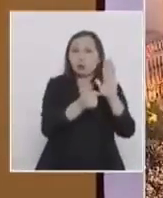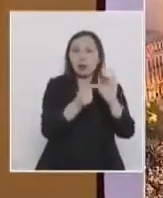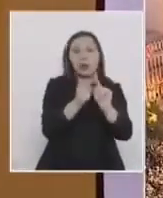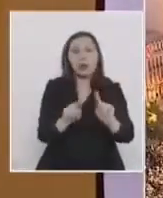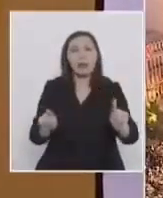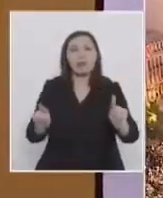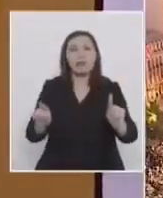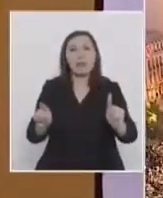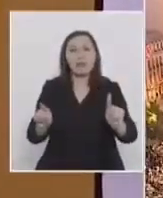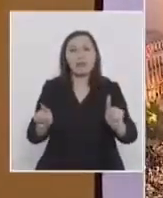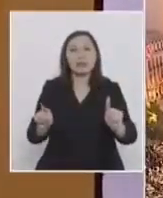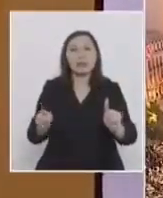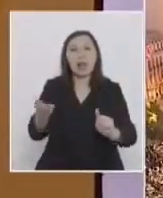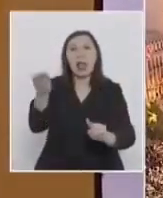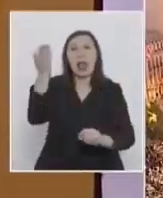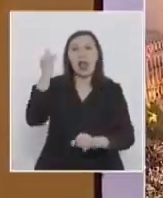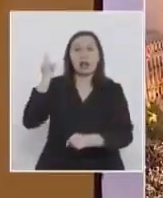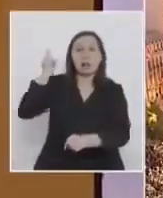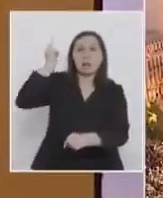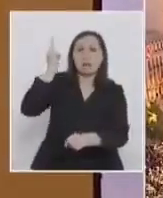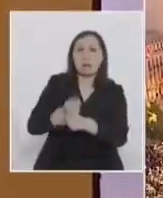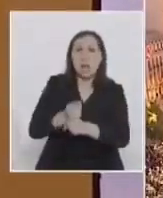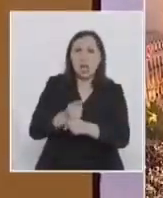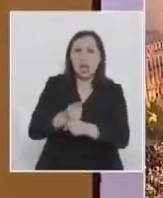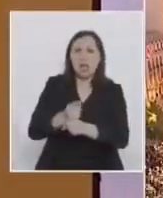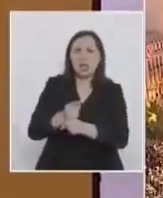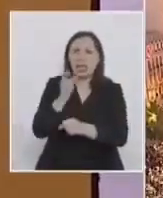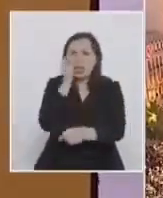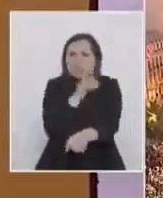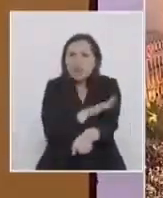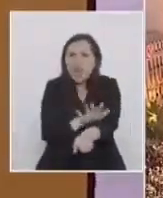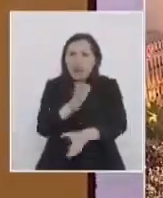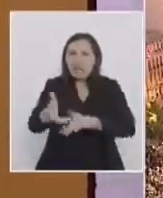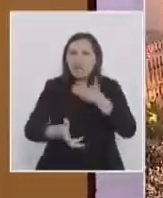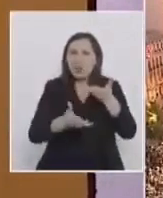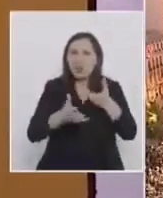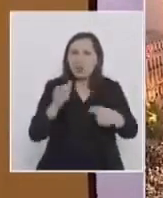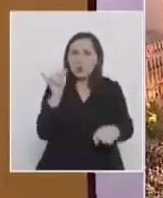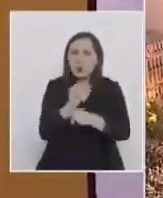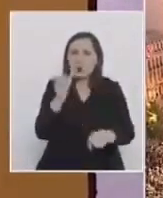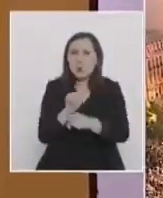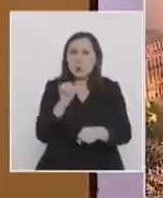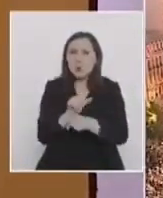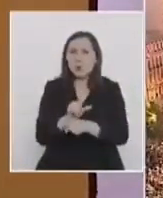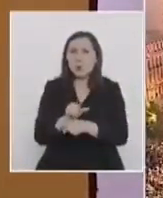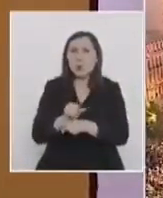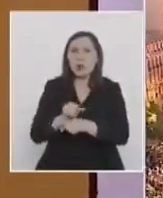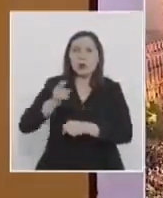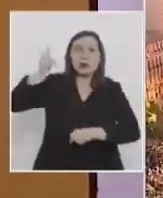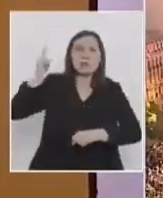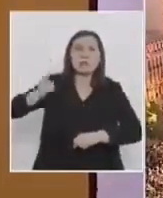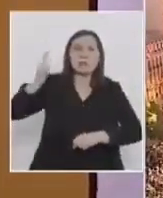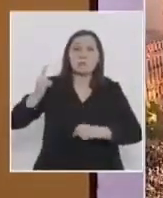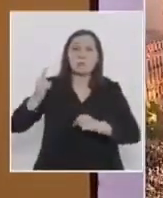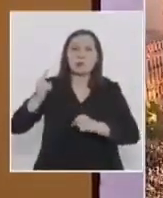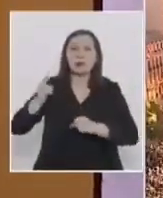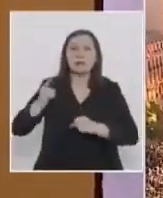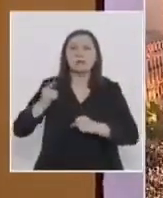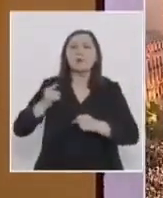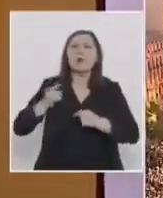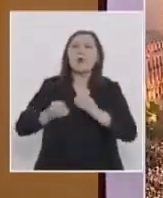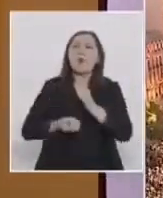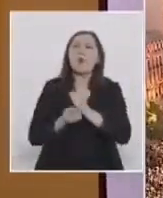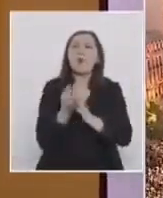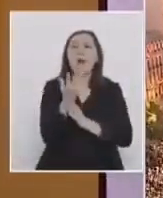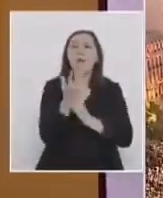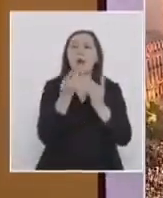diferencia de la que fue impuesta a sangre, fuego y fraude por la dictadura, nazca en democracia,